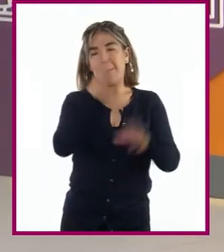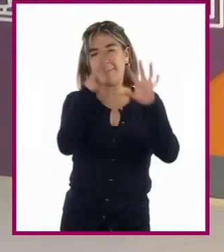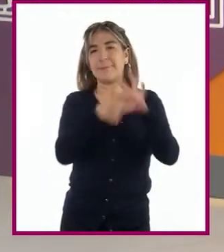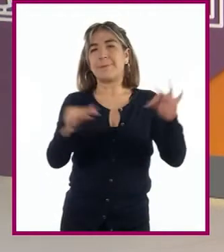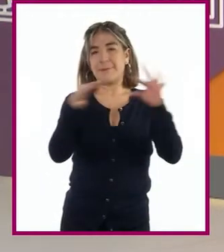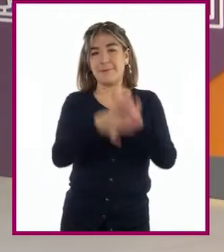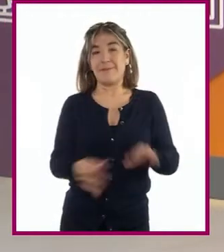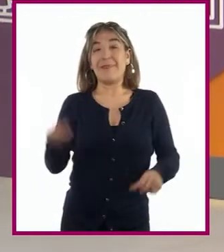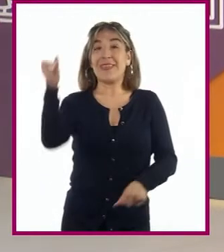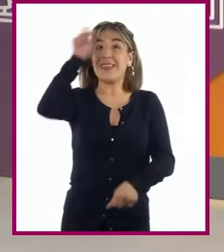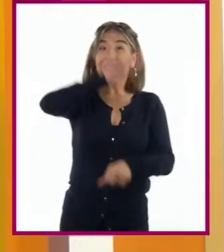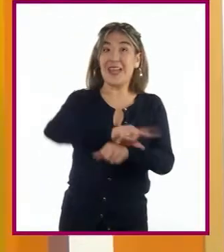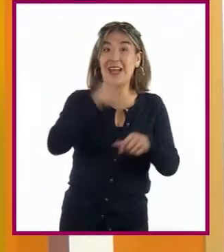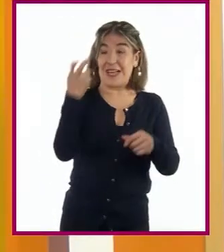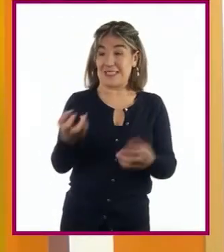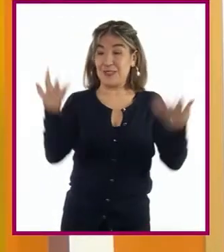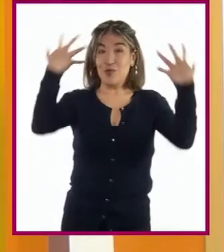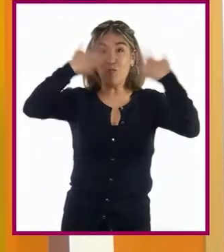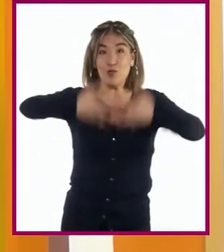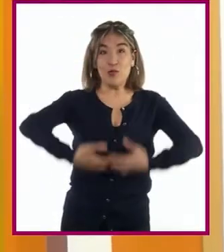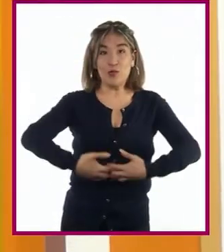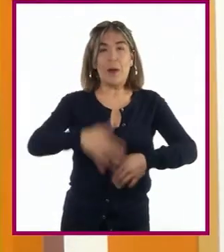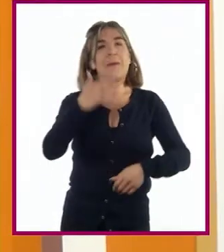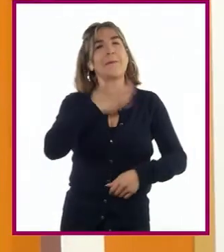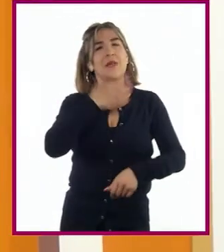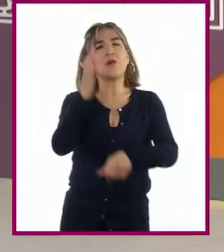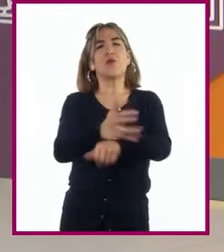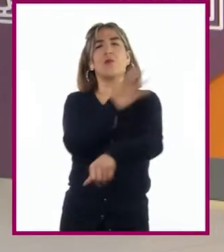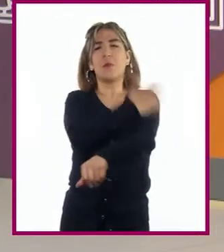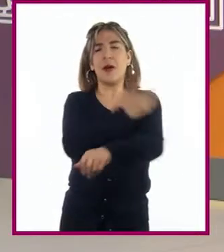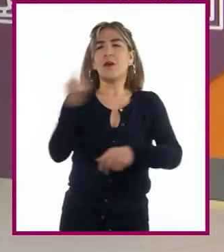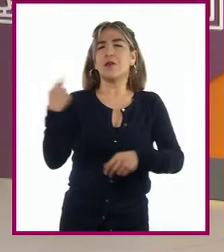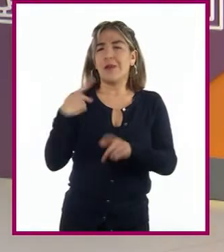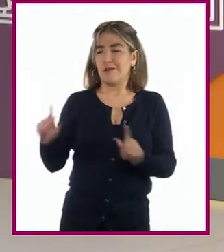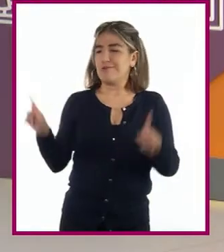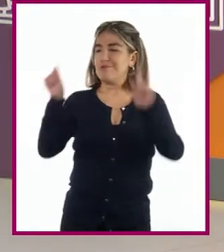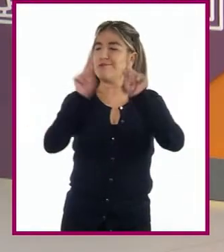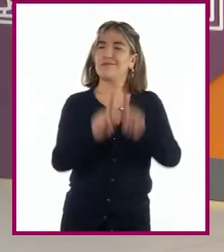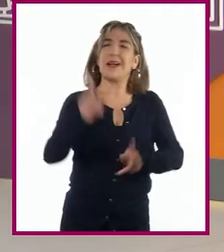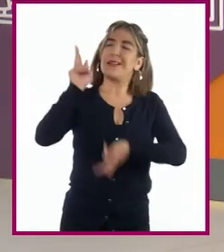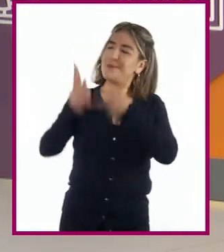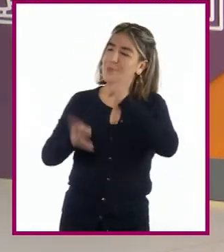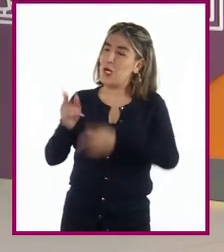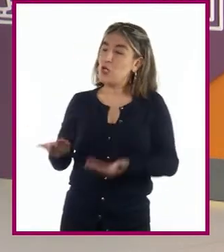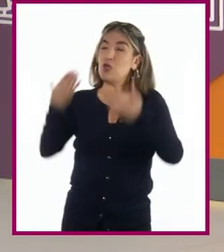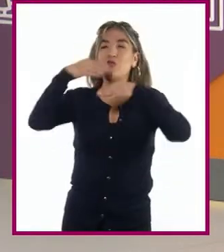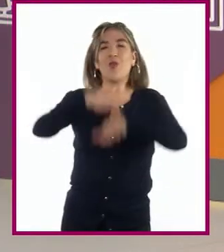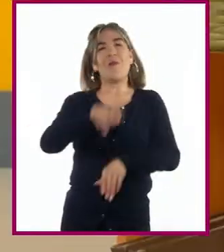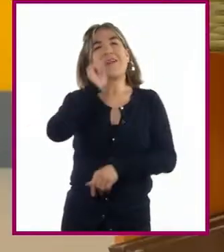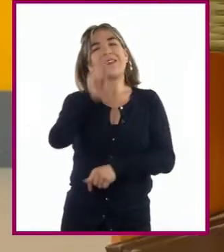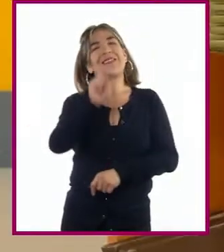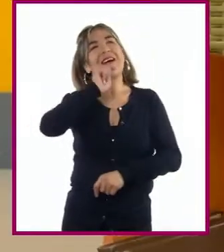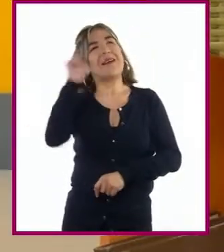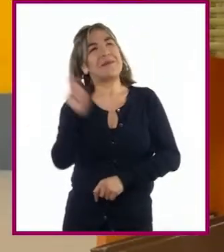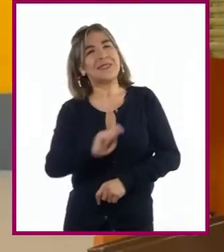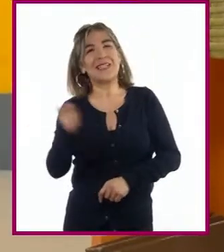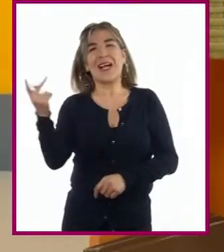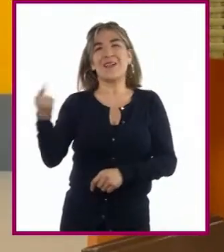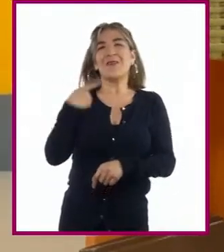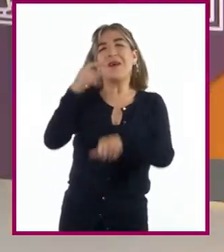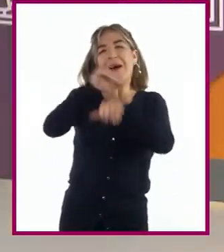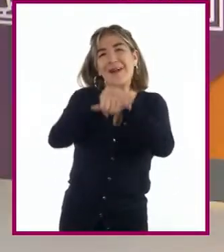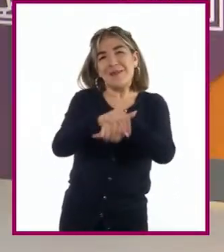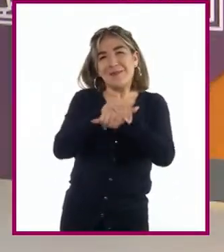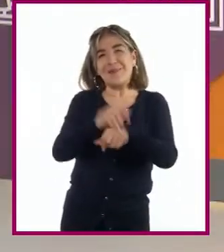ese día de la función, mi compañero estaba conmigo y estábamos hablando acerca de la amistad y de que pues éramos amigos y